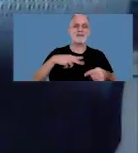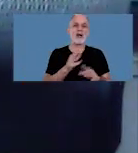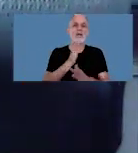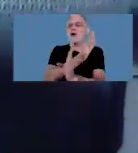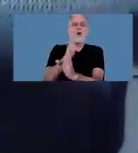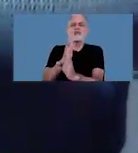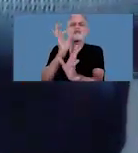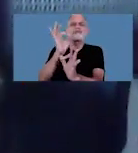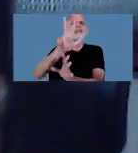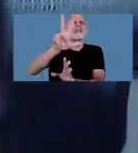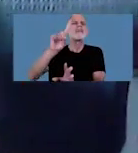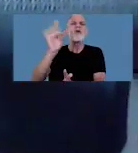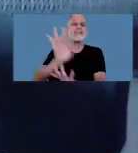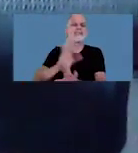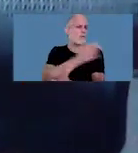31/12.